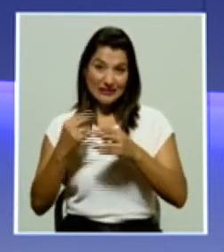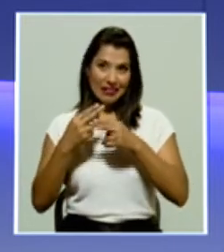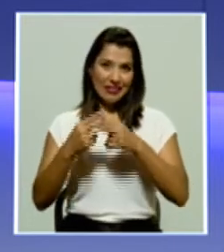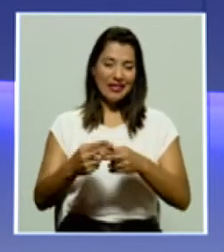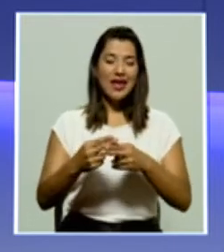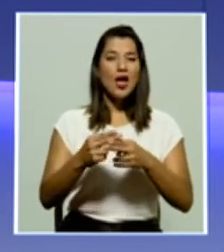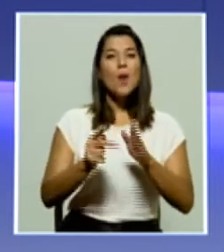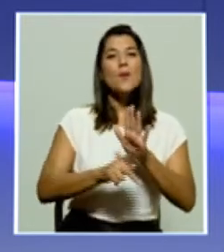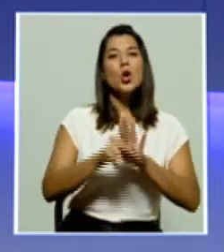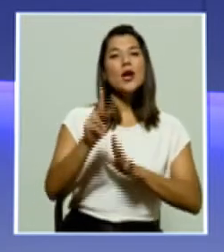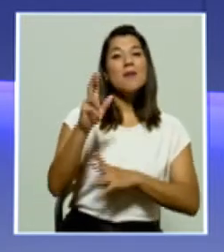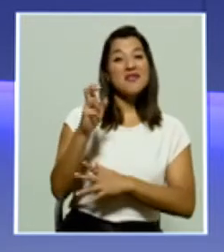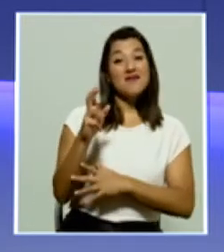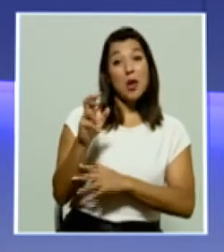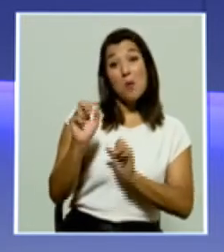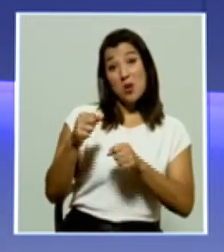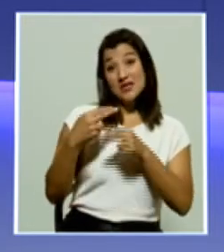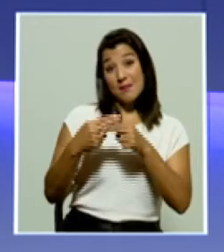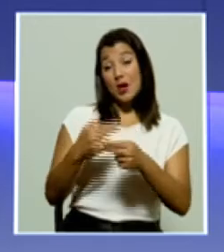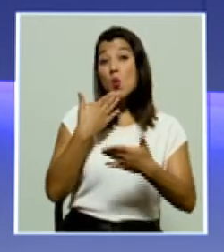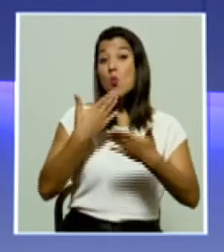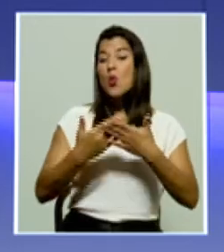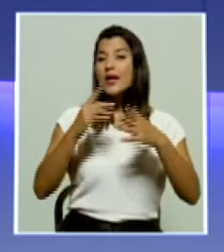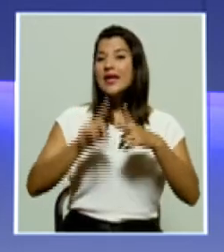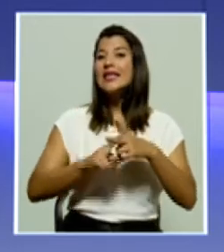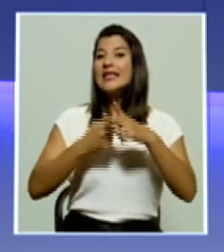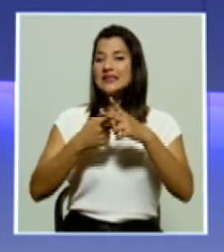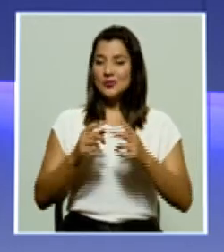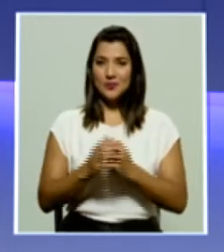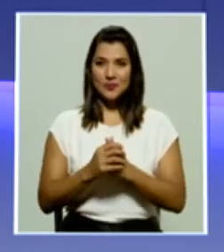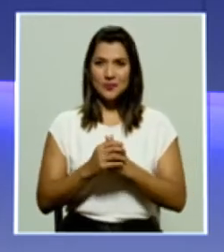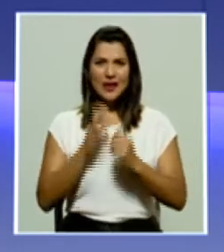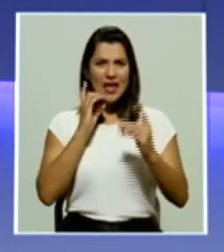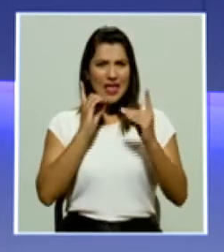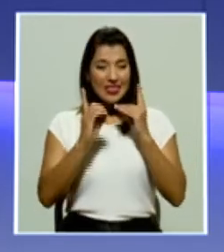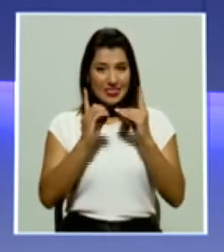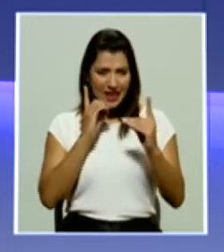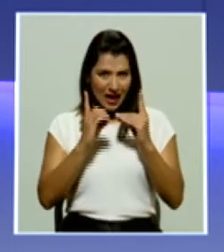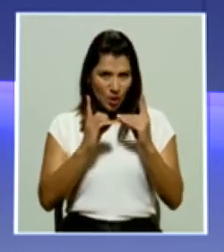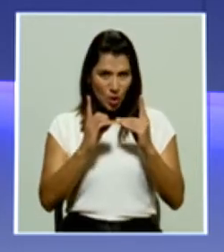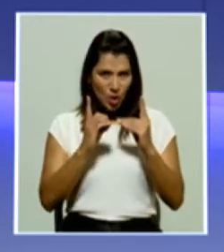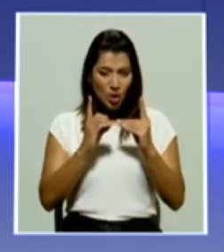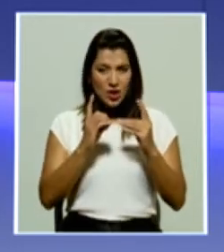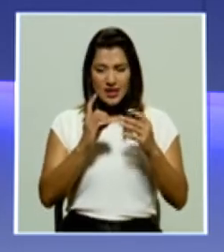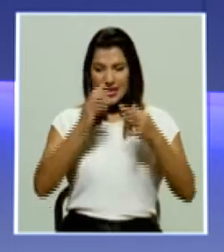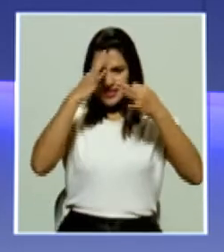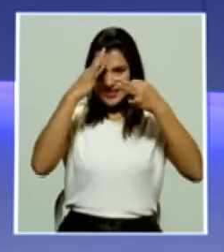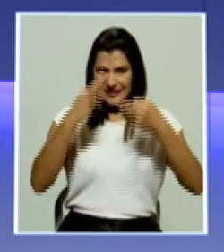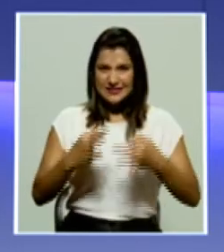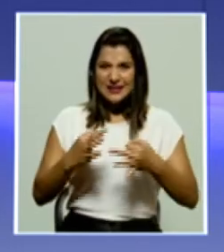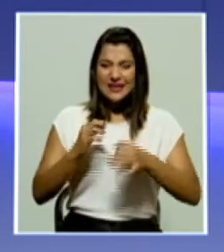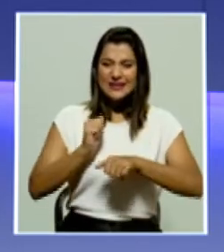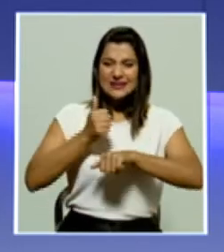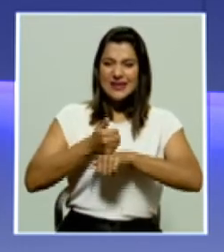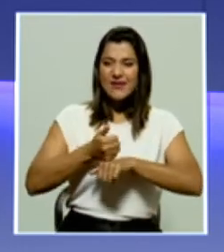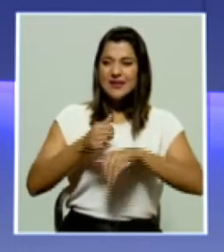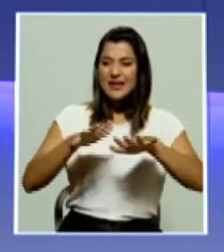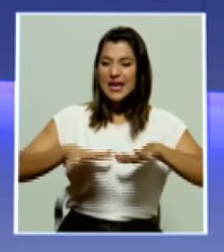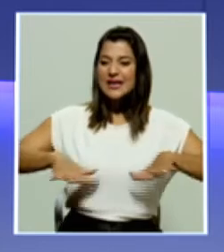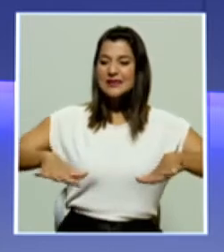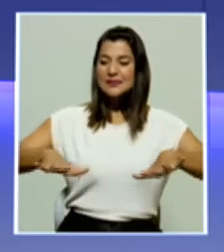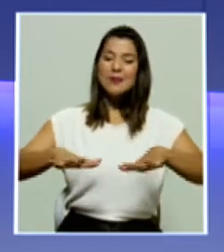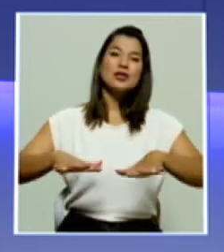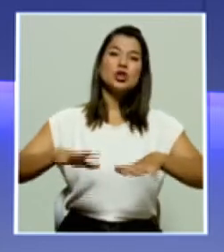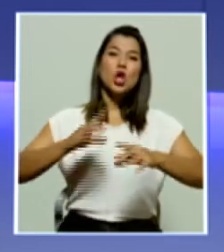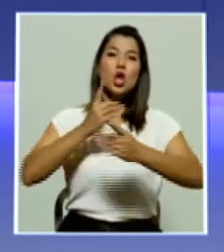ser un buen comienzo. El diálogo, el apostar por un espacio democrático para